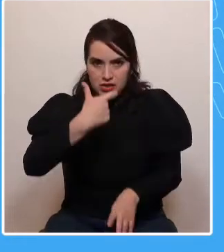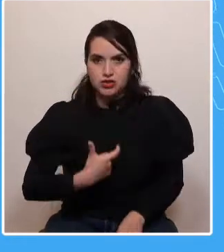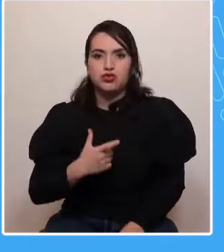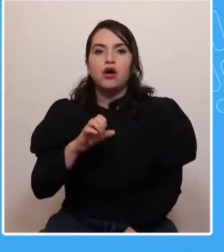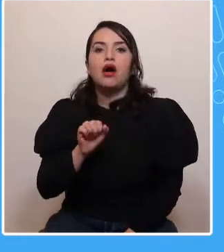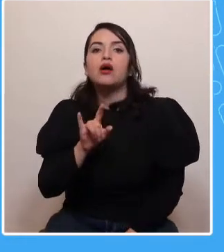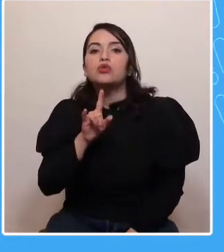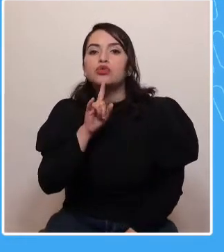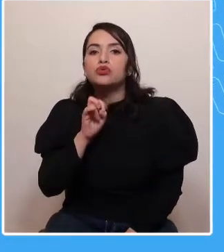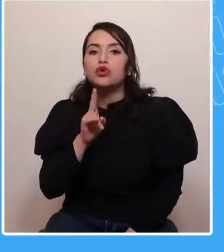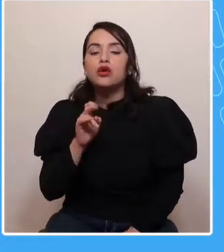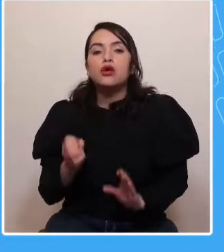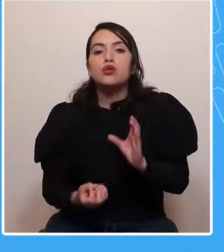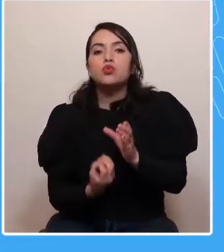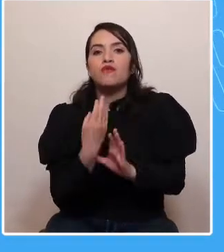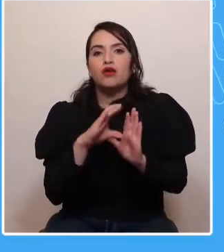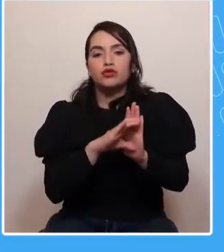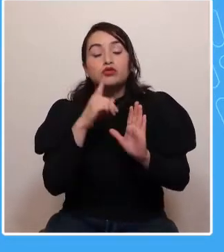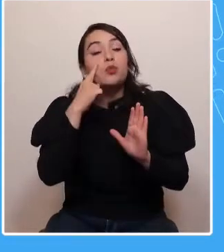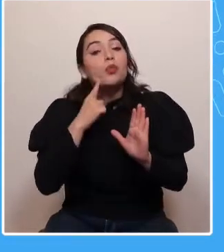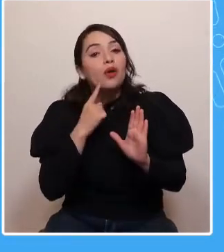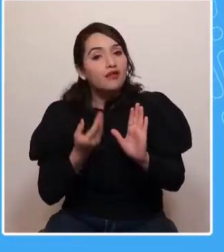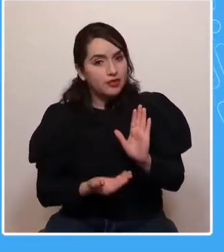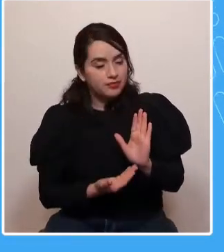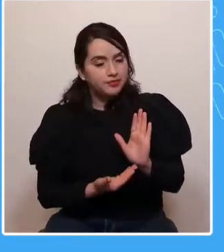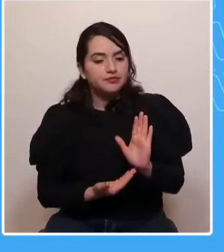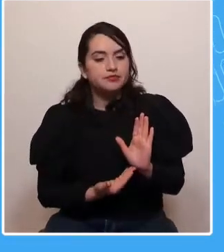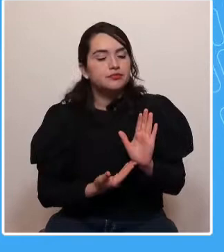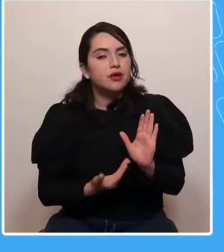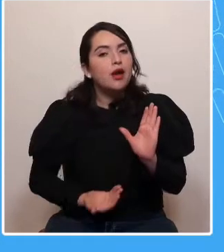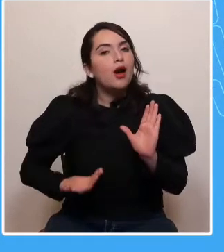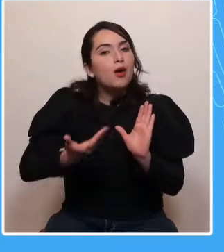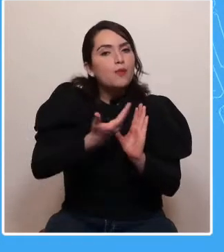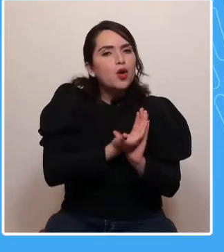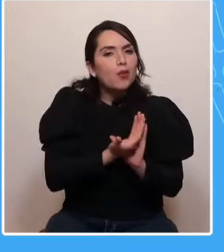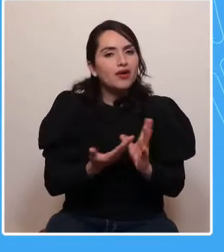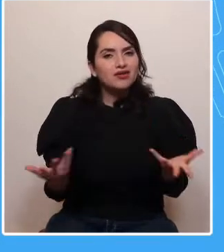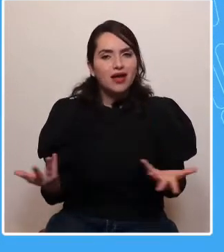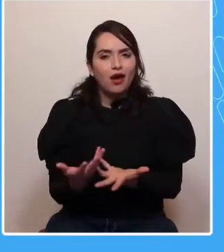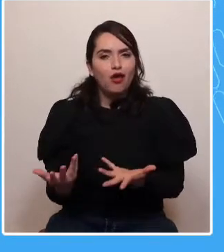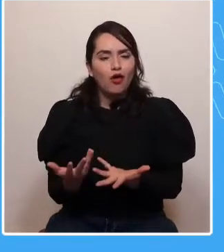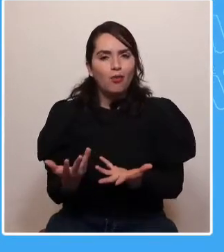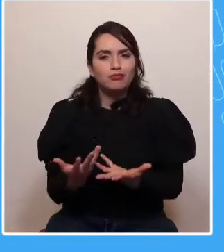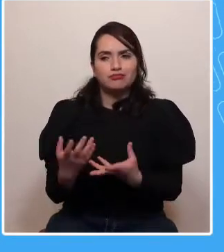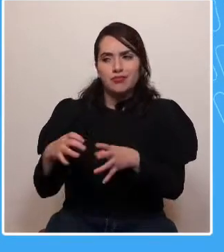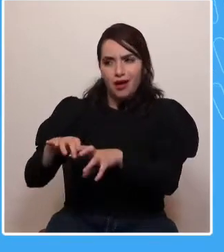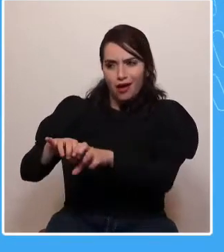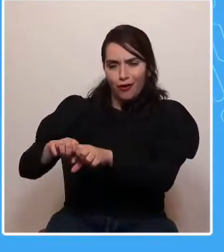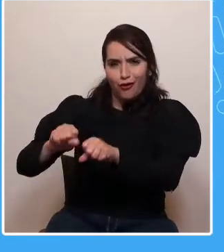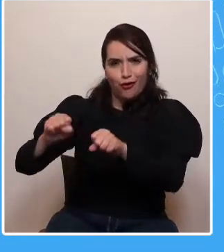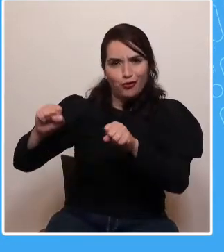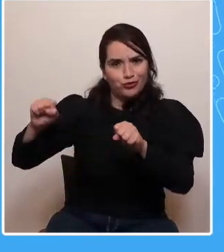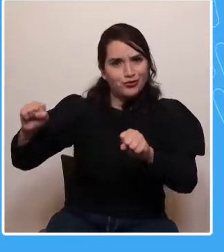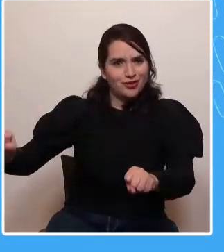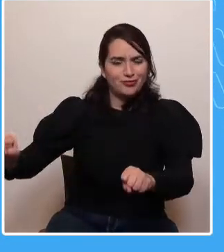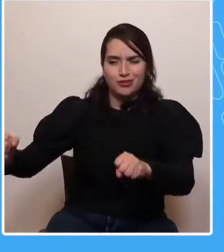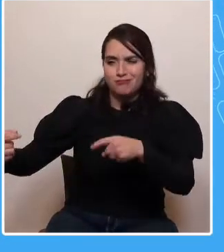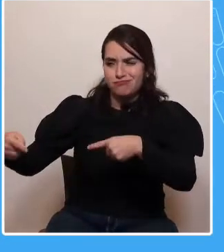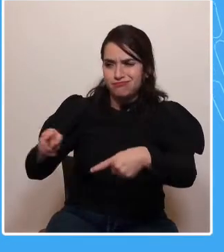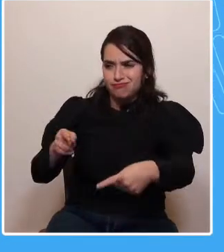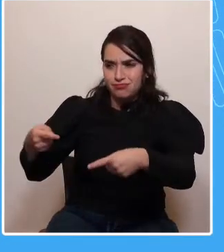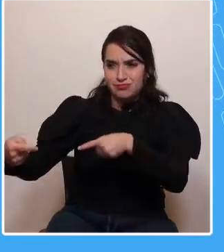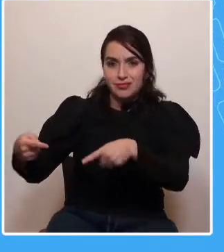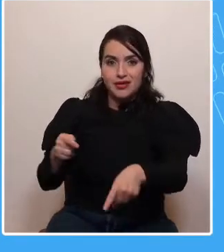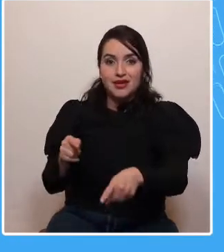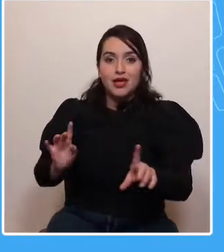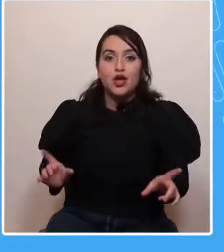de nueva Constitución. La propuesta es fruto de un amplio consenso, hay que decirlo, entre los